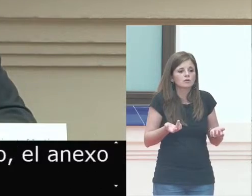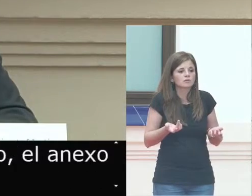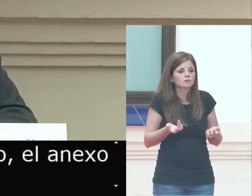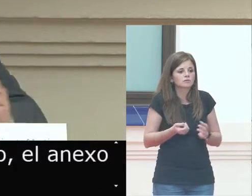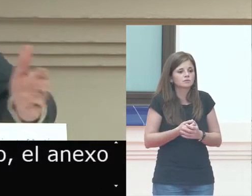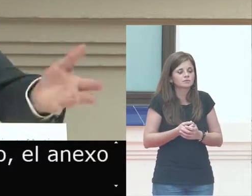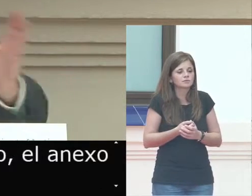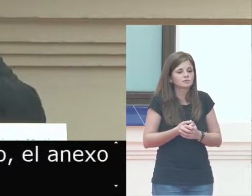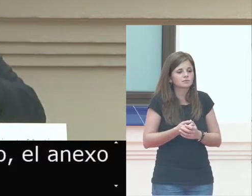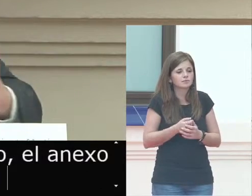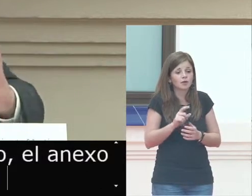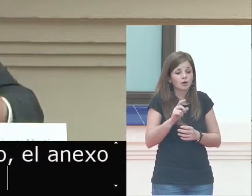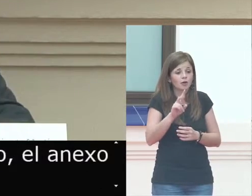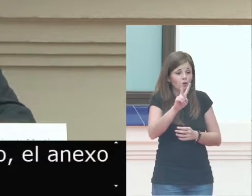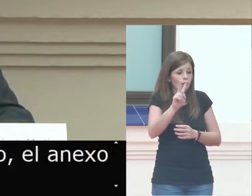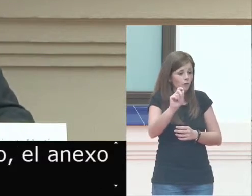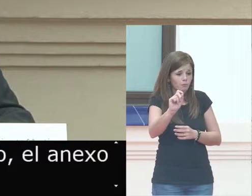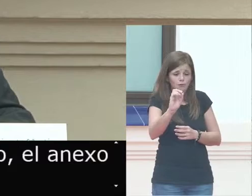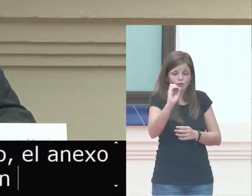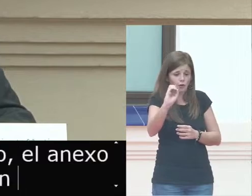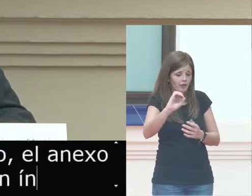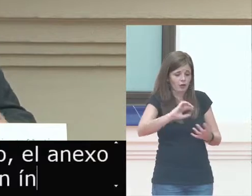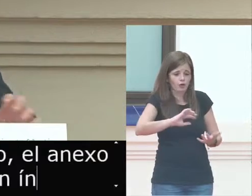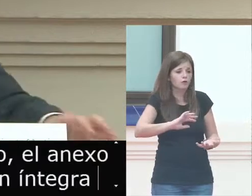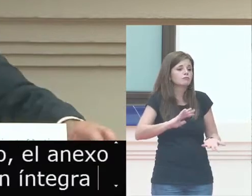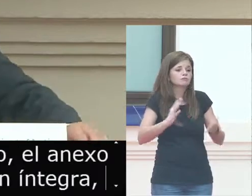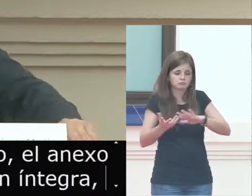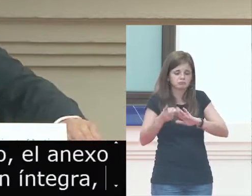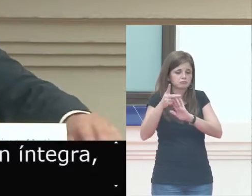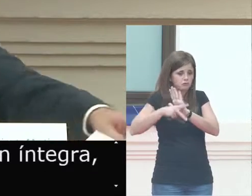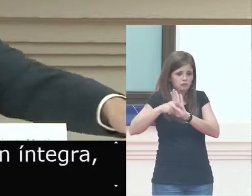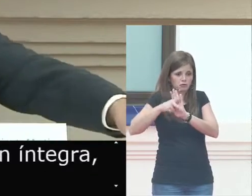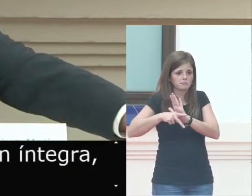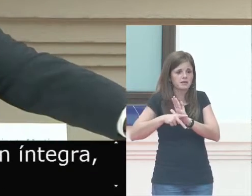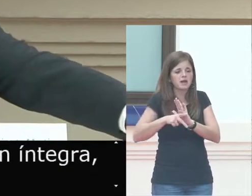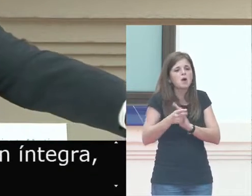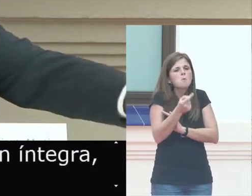WCAG 2.0, aunque luego en el cuerpo de la norma se estructuran de un modo un poquito distinto.